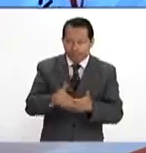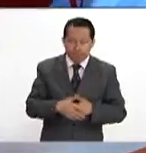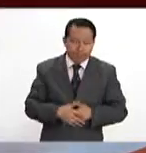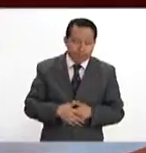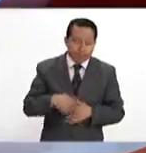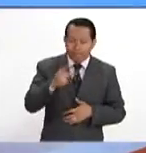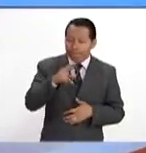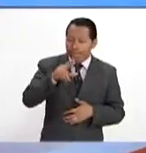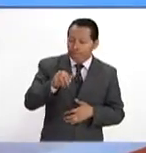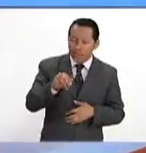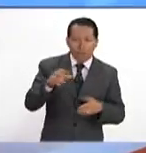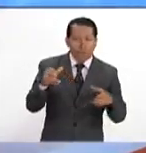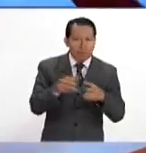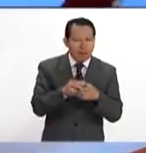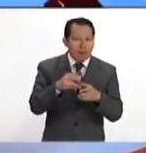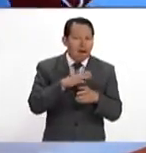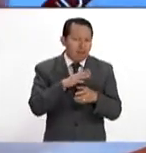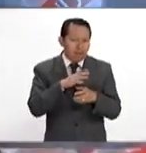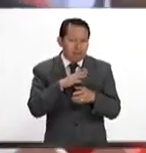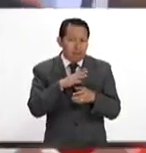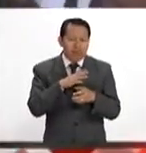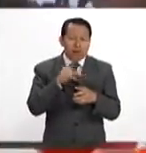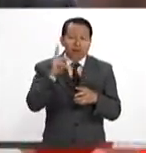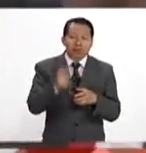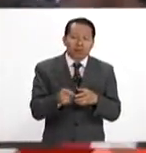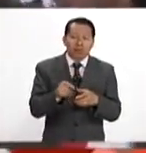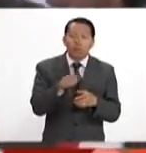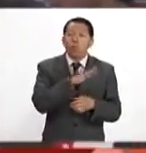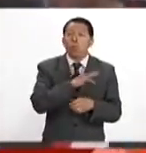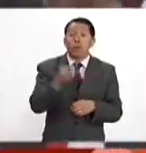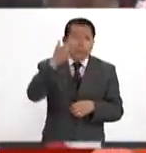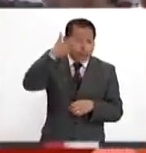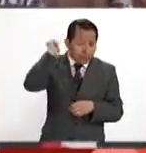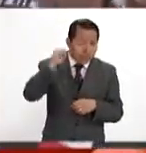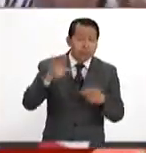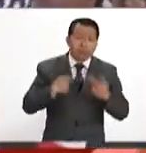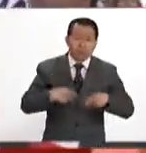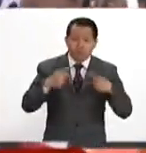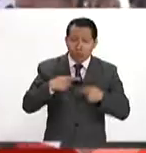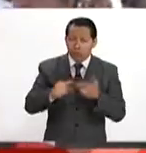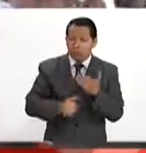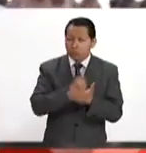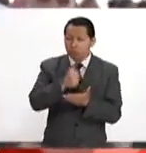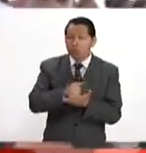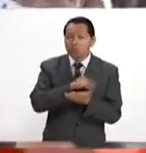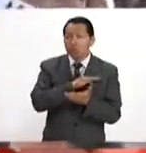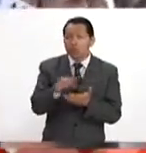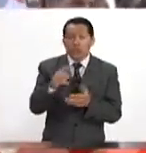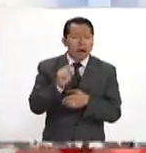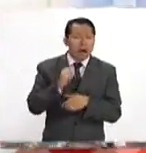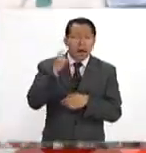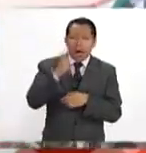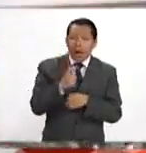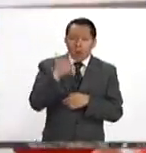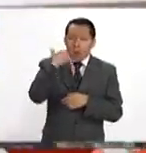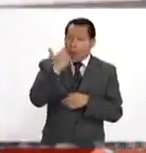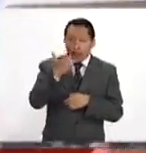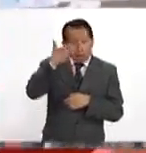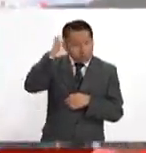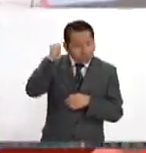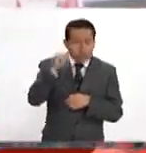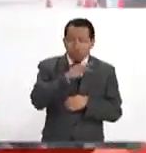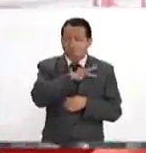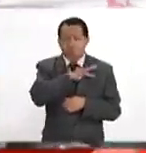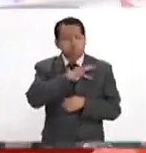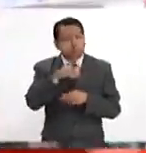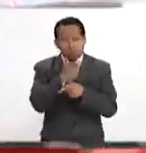Delegados priistas aprobaron abrir el partido a candidaturas ciudadanas para cualquier cargo de elección popular, es decir,